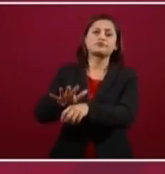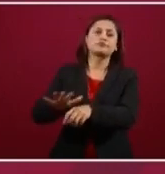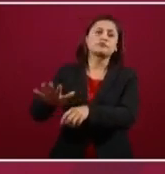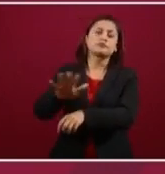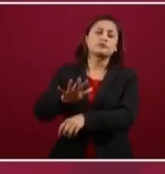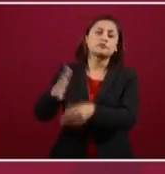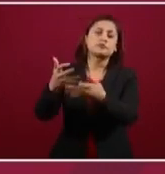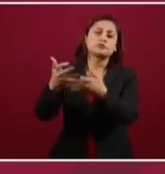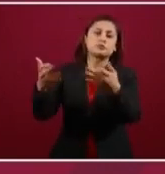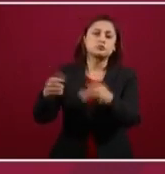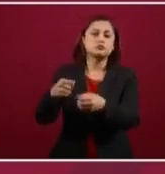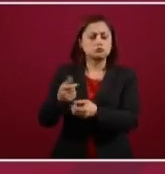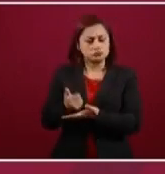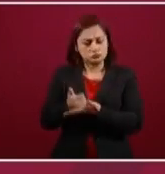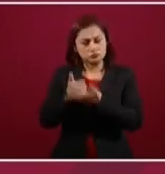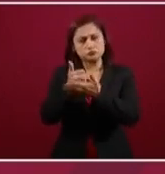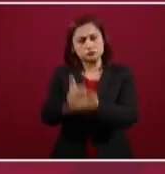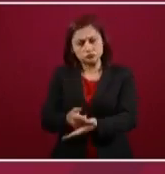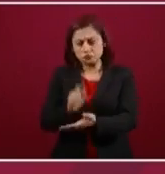facilidades